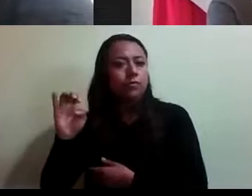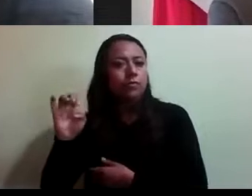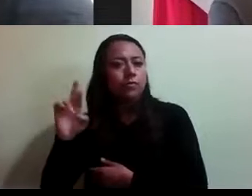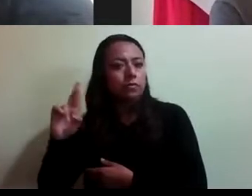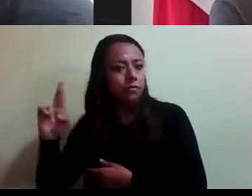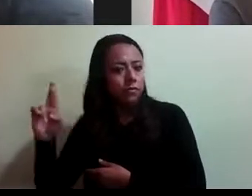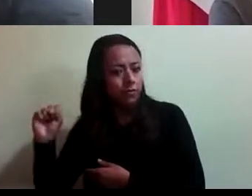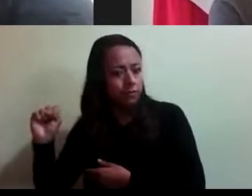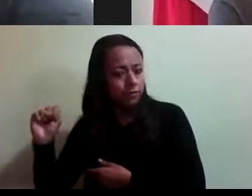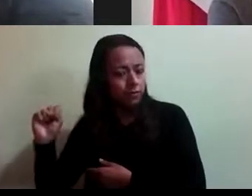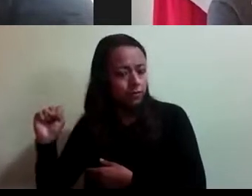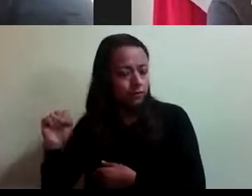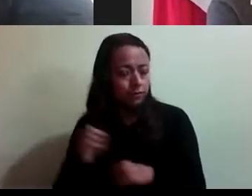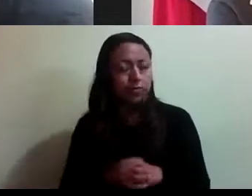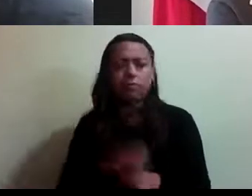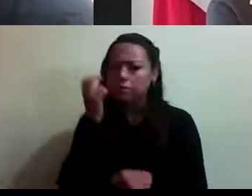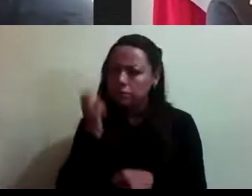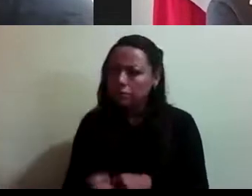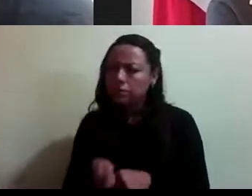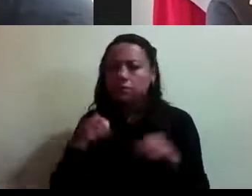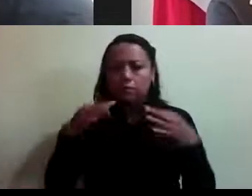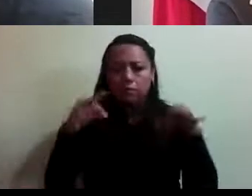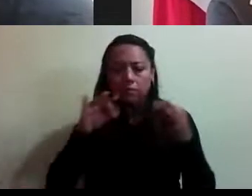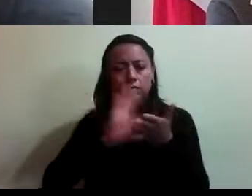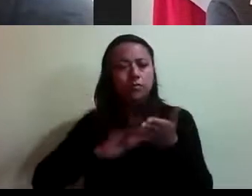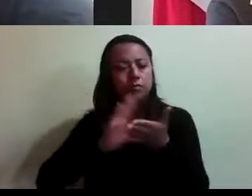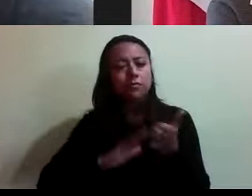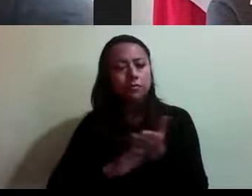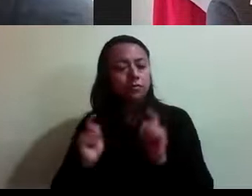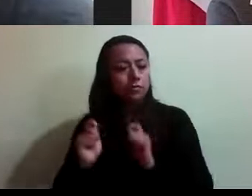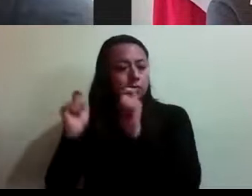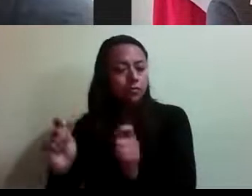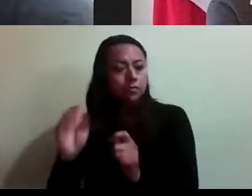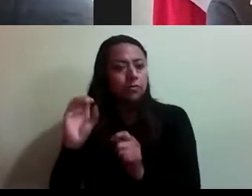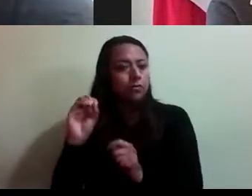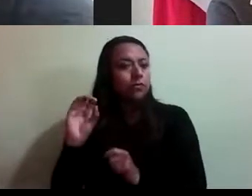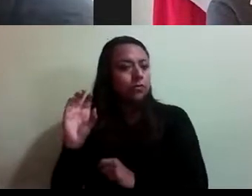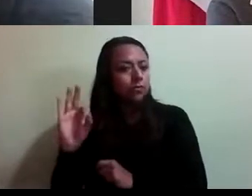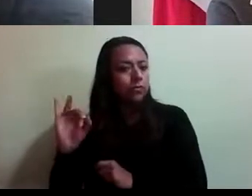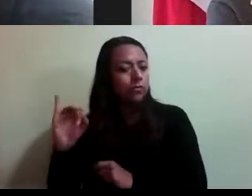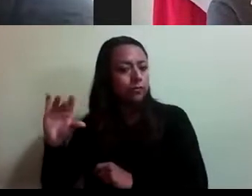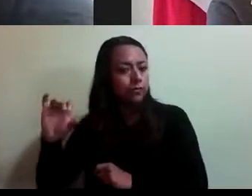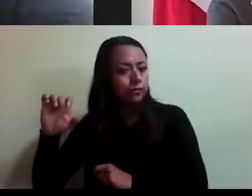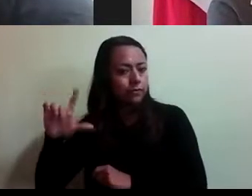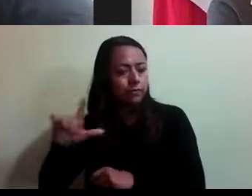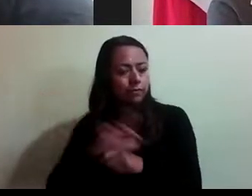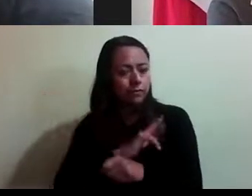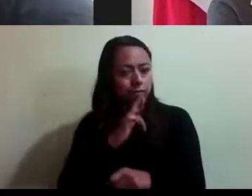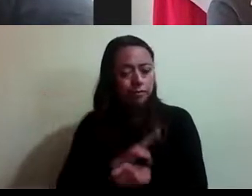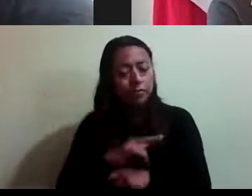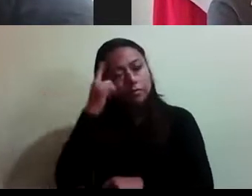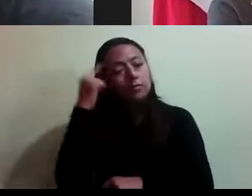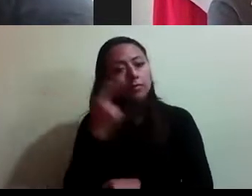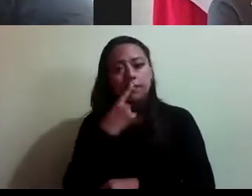ya se envió la documentación a la Oficialía Mayor para que interpusieran las demandas correspondientes, y también